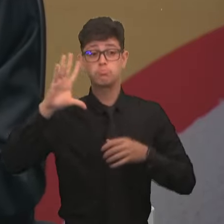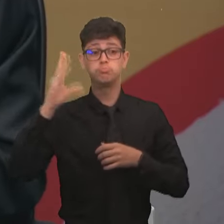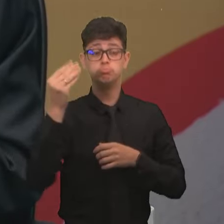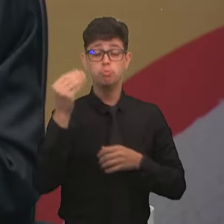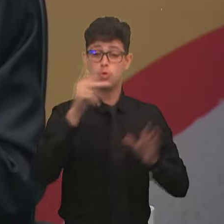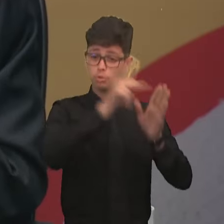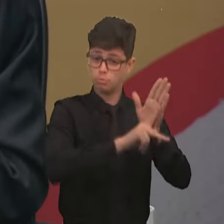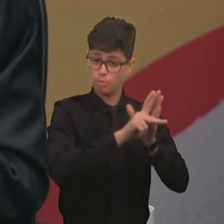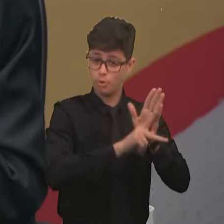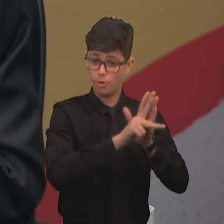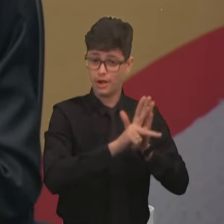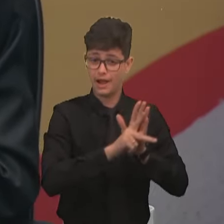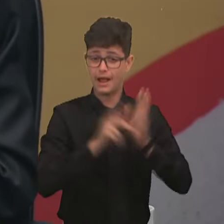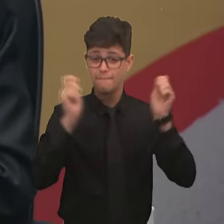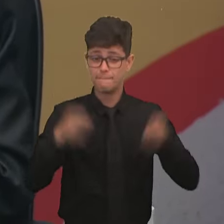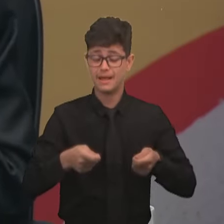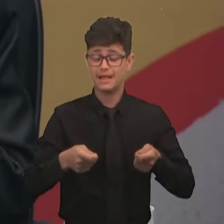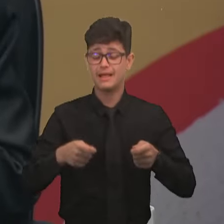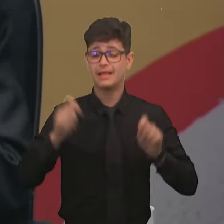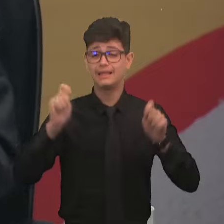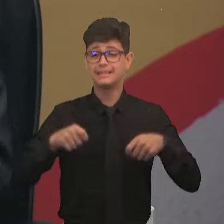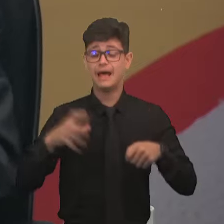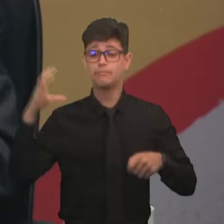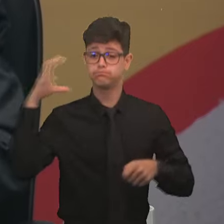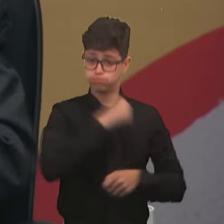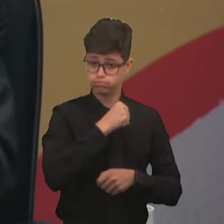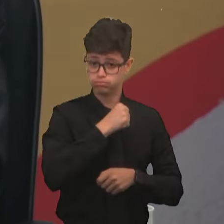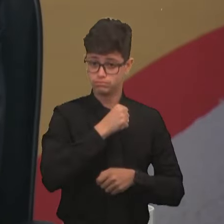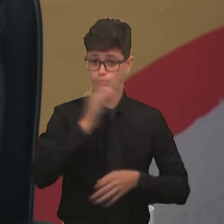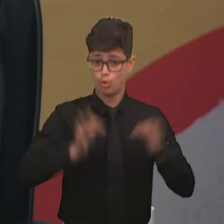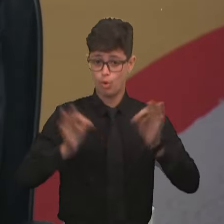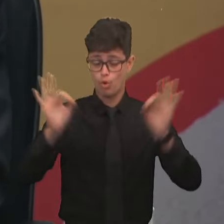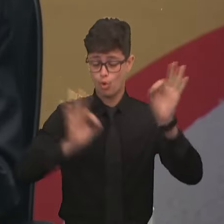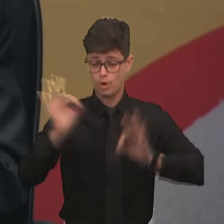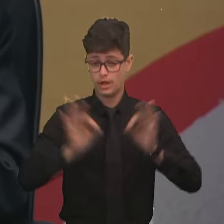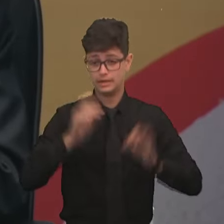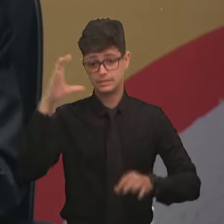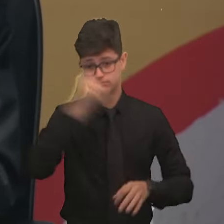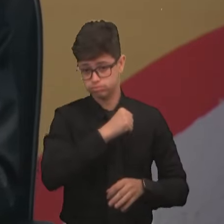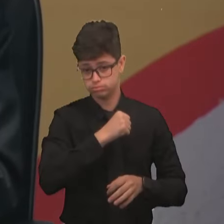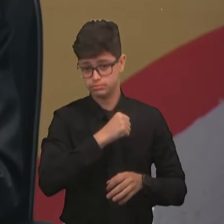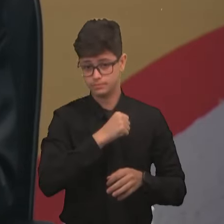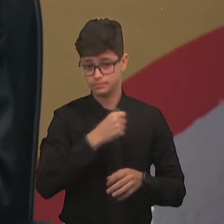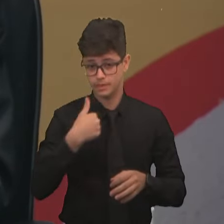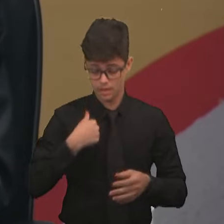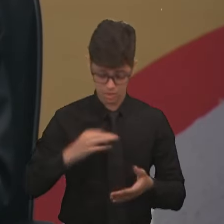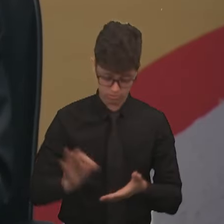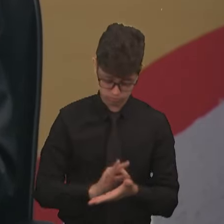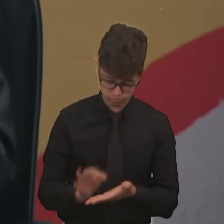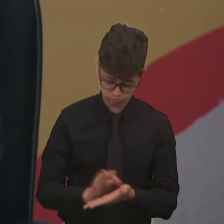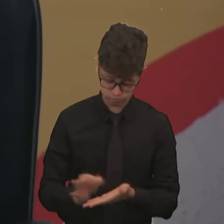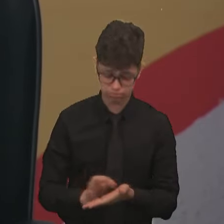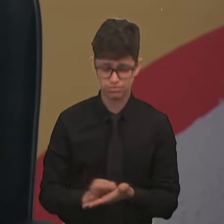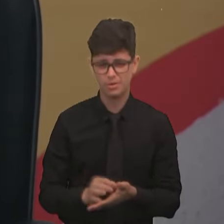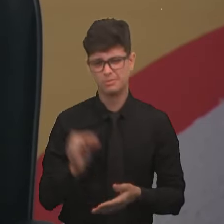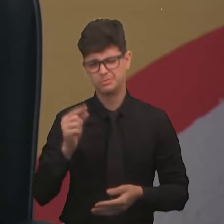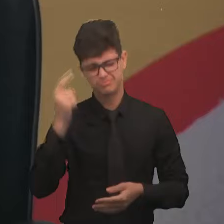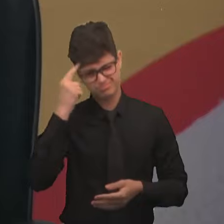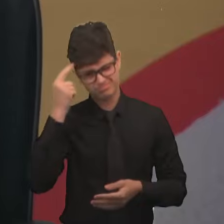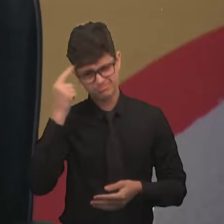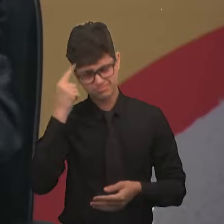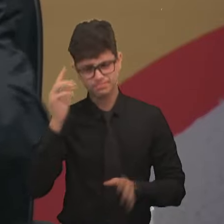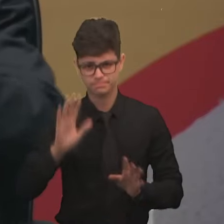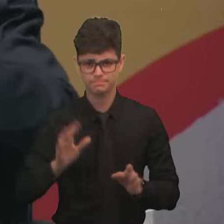sistematizados. Voy a citar solo los más importantes que anoté de